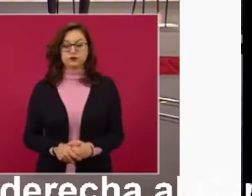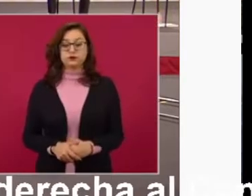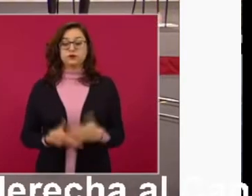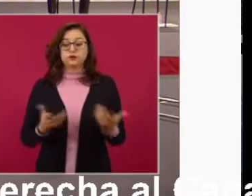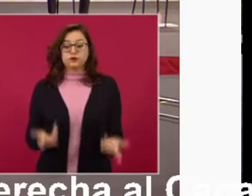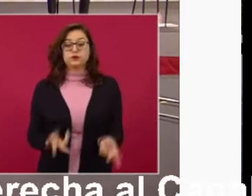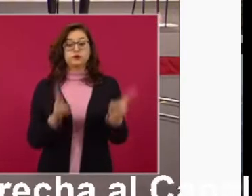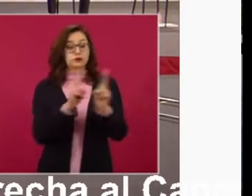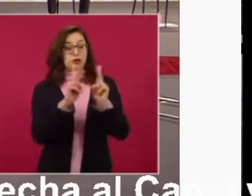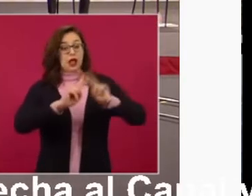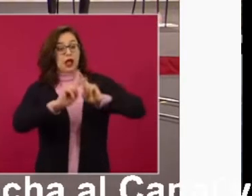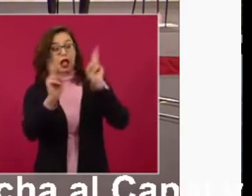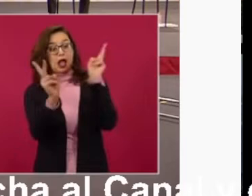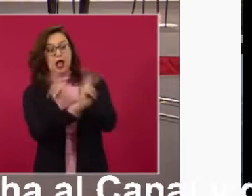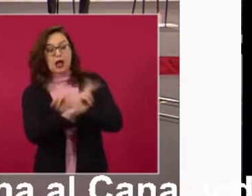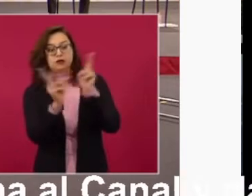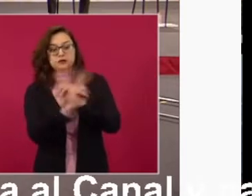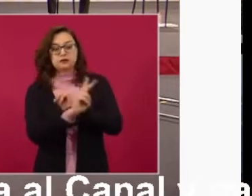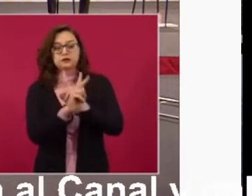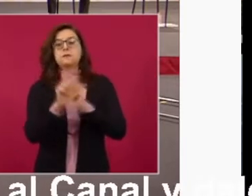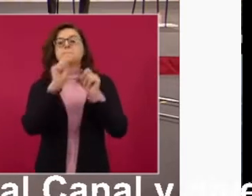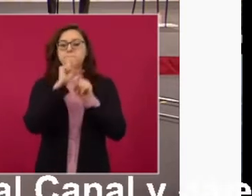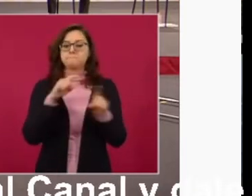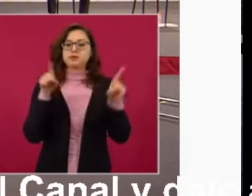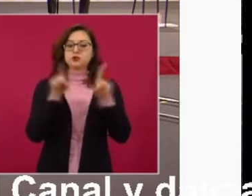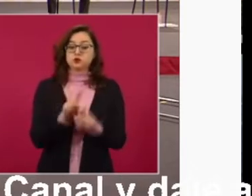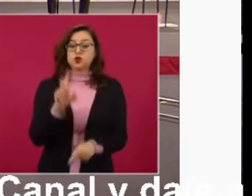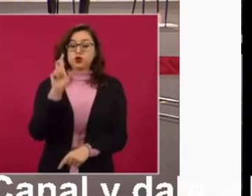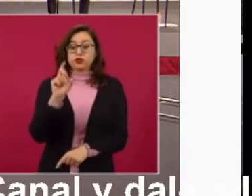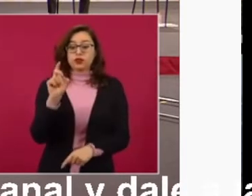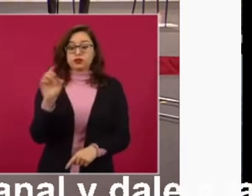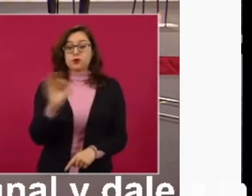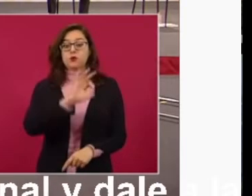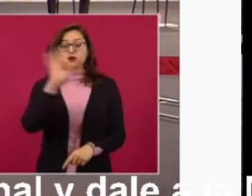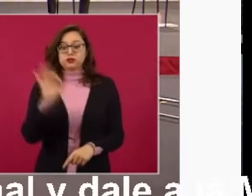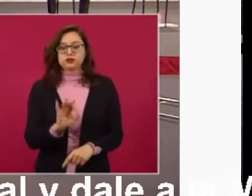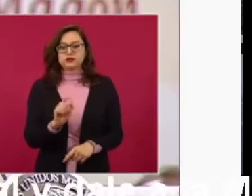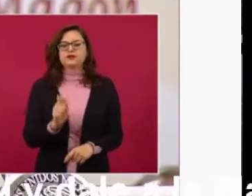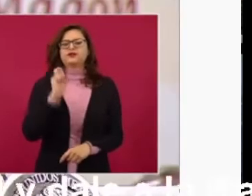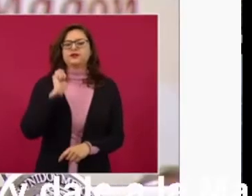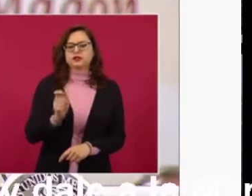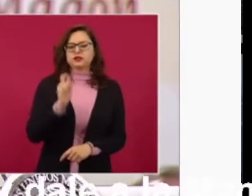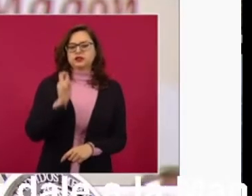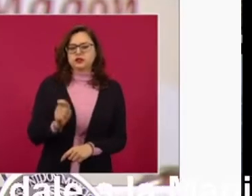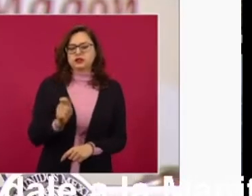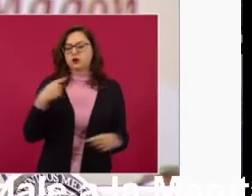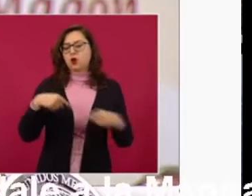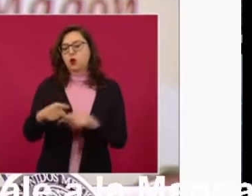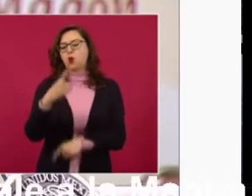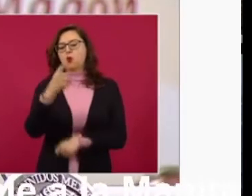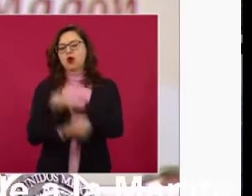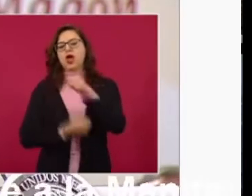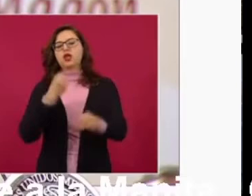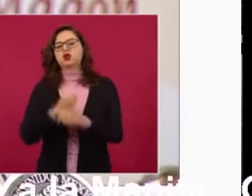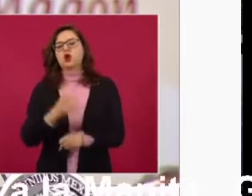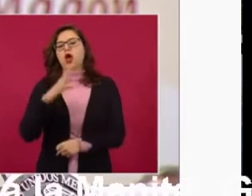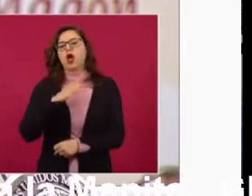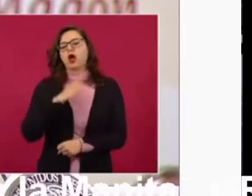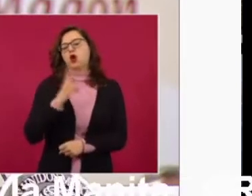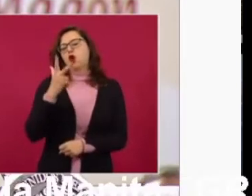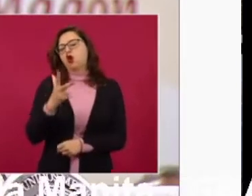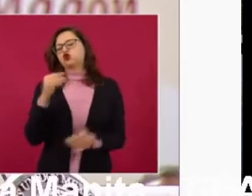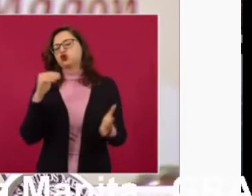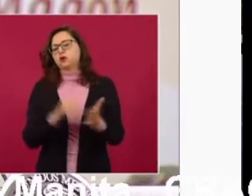significa lo mismo quiere decir que sólo el 30 por ciento de 8.760 horas que tiene un año es la